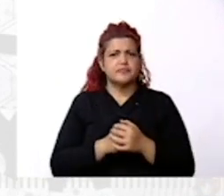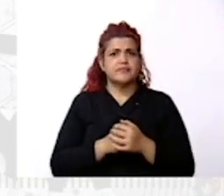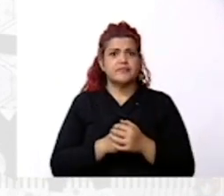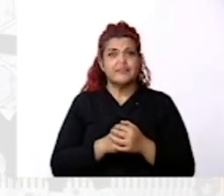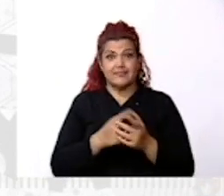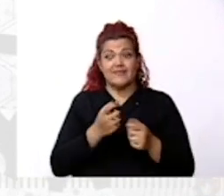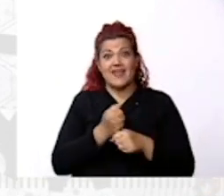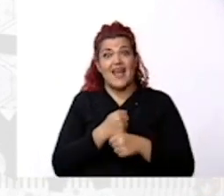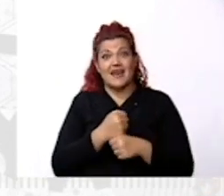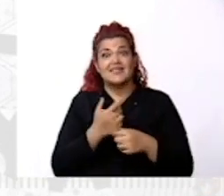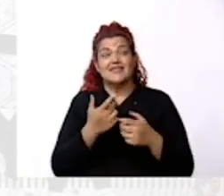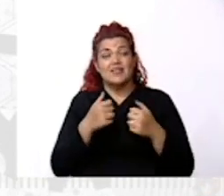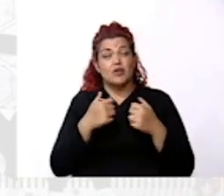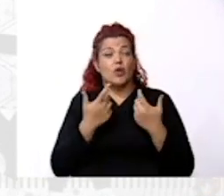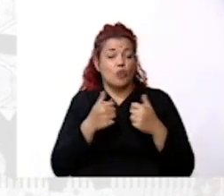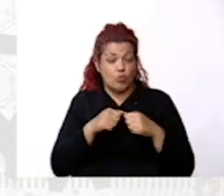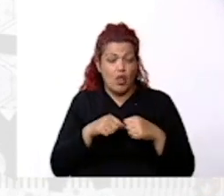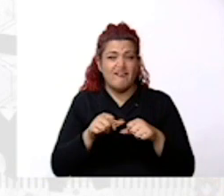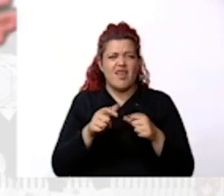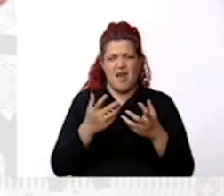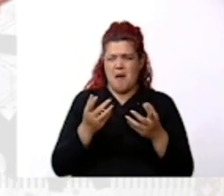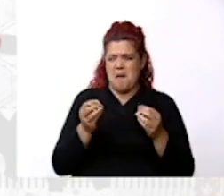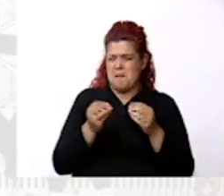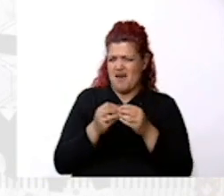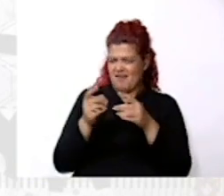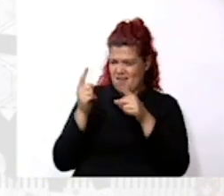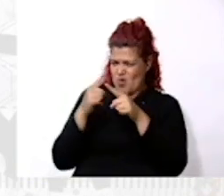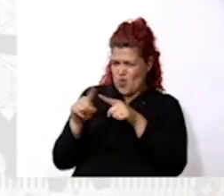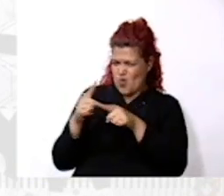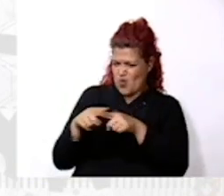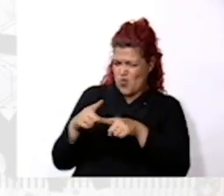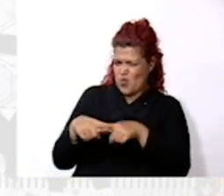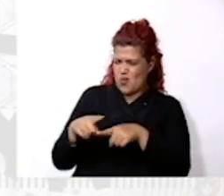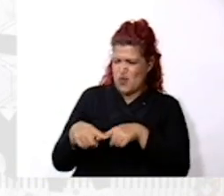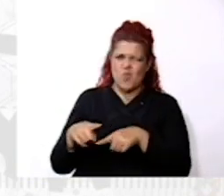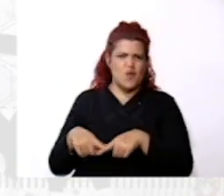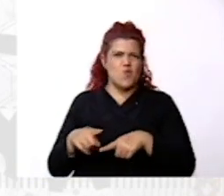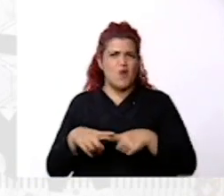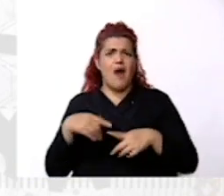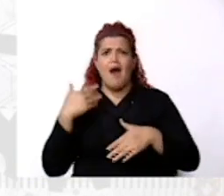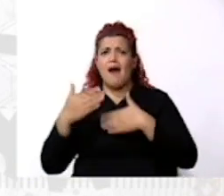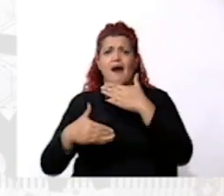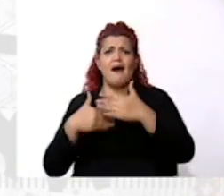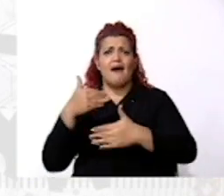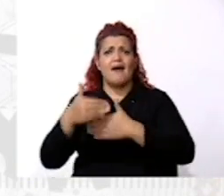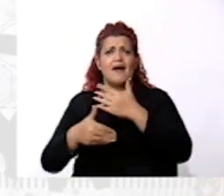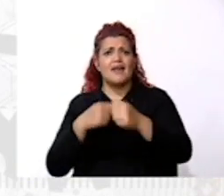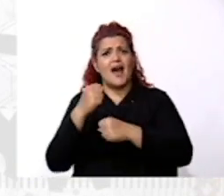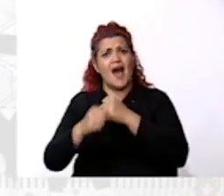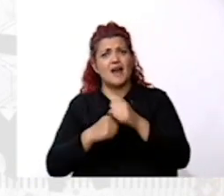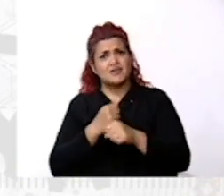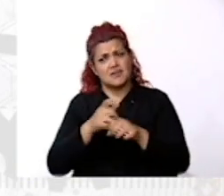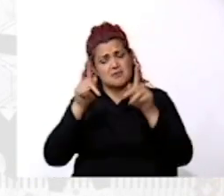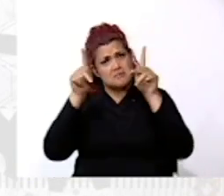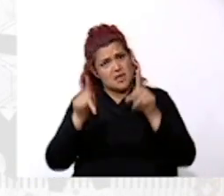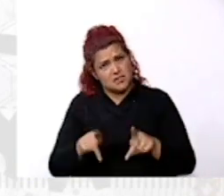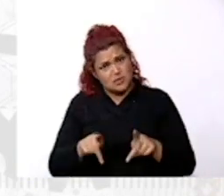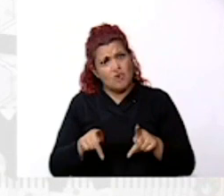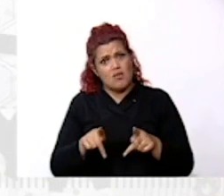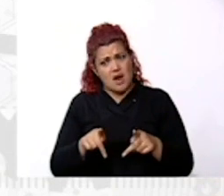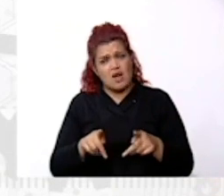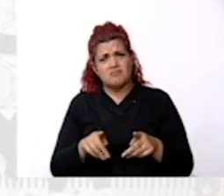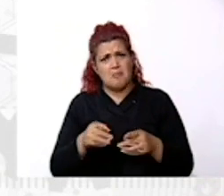las hacen todavía más versátiles. Y cada vez que pasan los años, los seres humanos nos volvemos